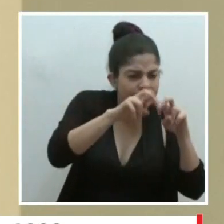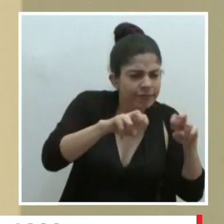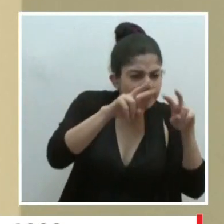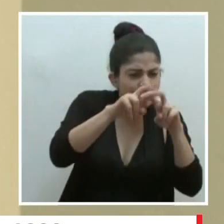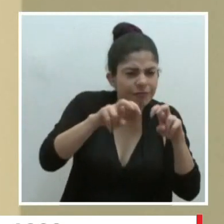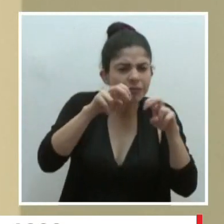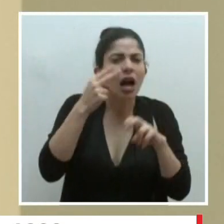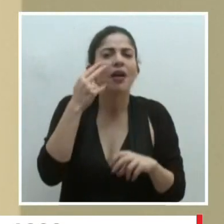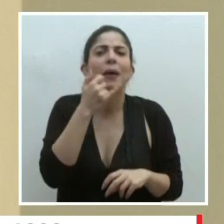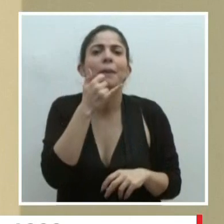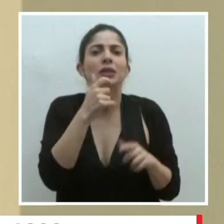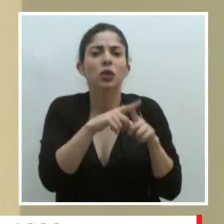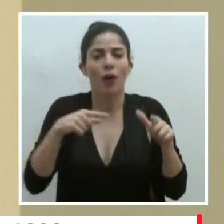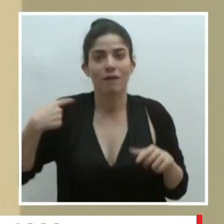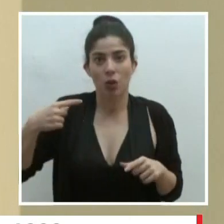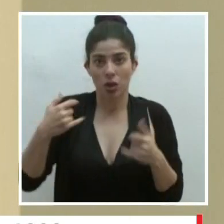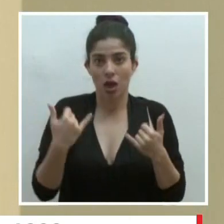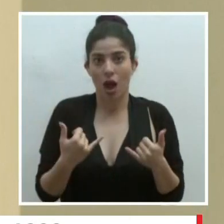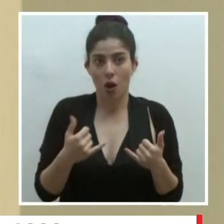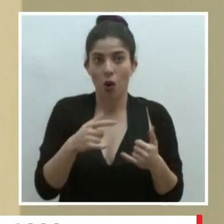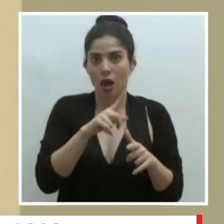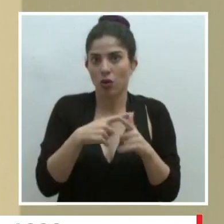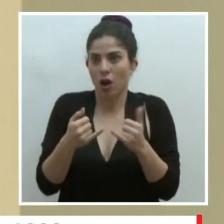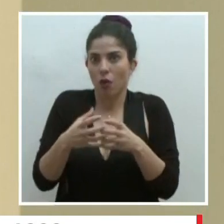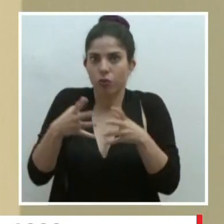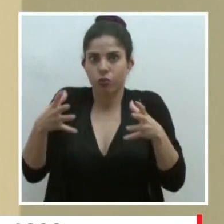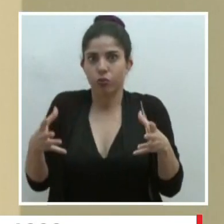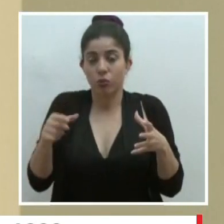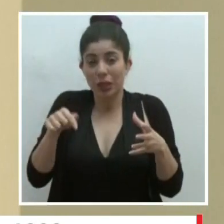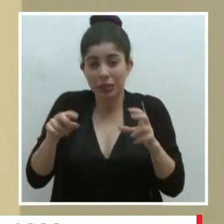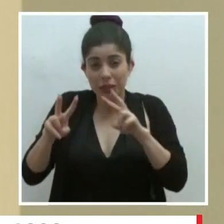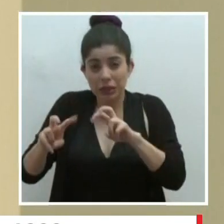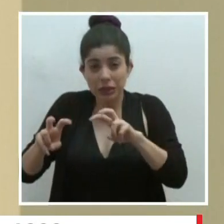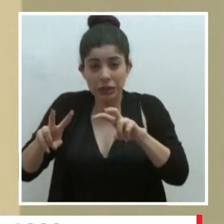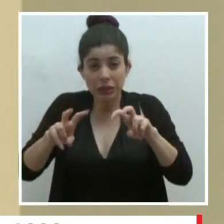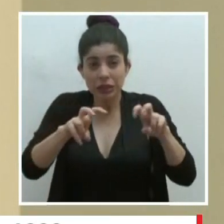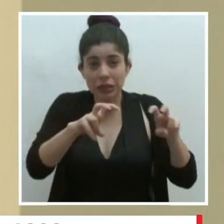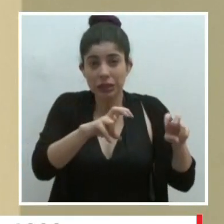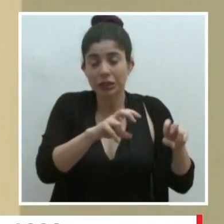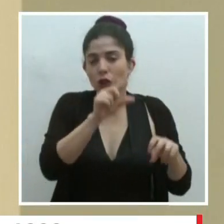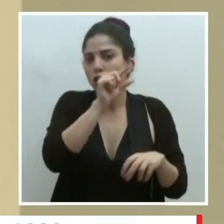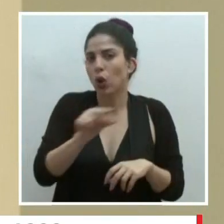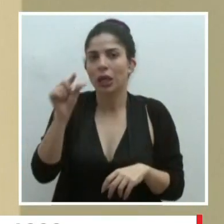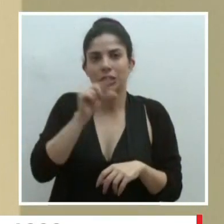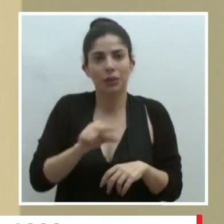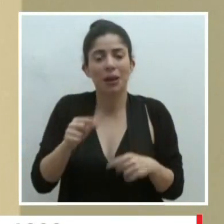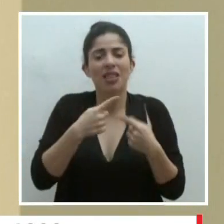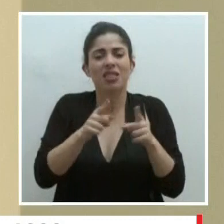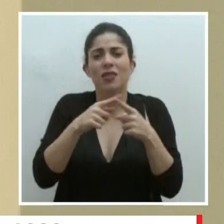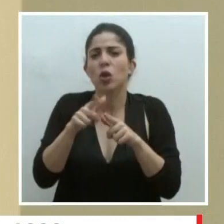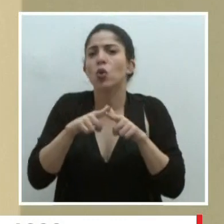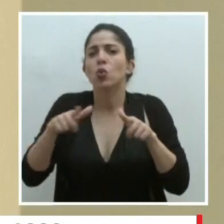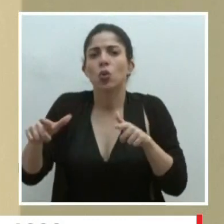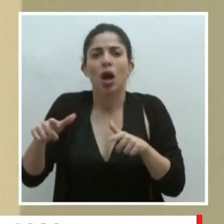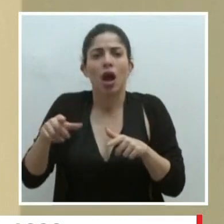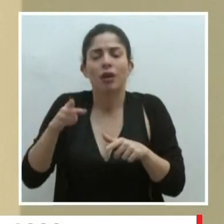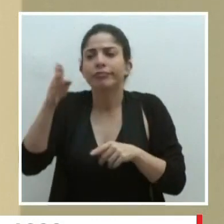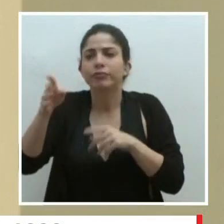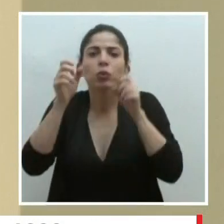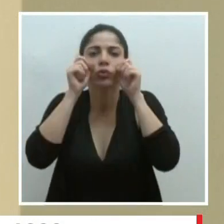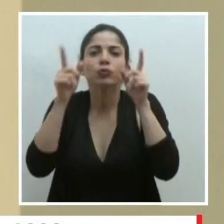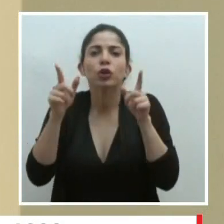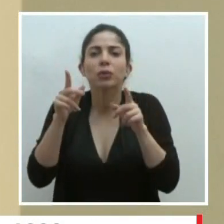pasando en esos lugares. Y pues son resultados, o más bien son muestras que se están haciendo prácticamente todas las semanas en diferentes puntos. Ahí se va rotando, pero